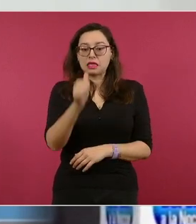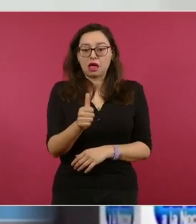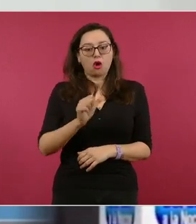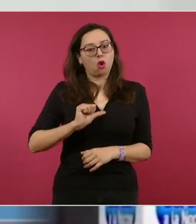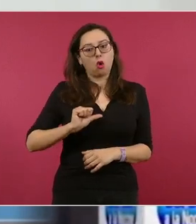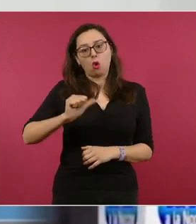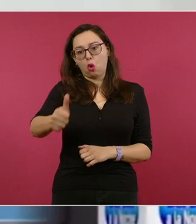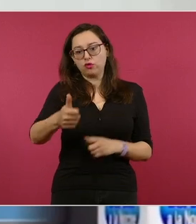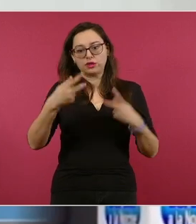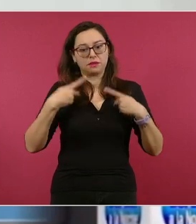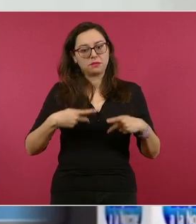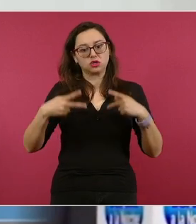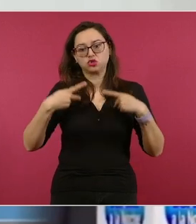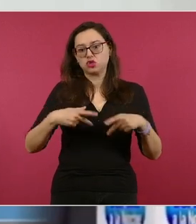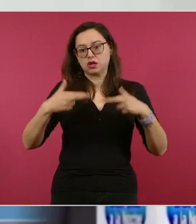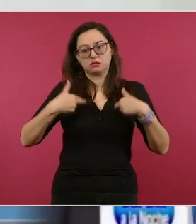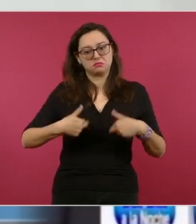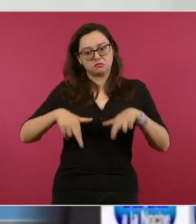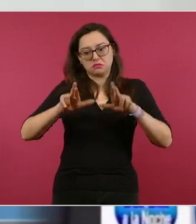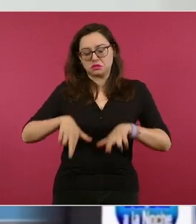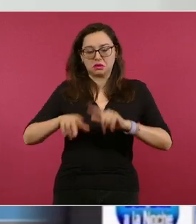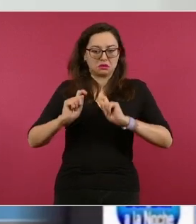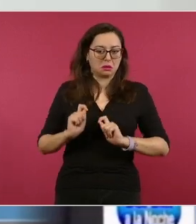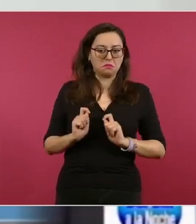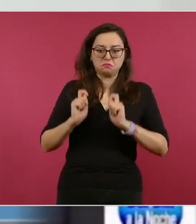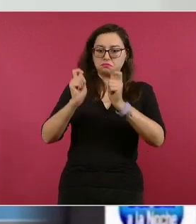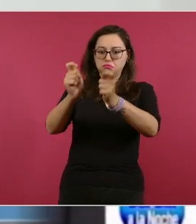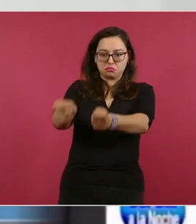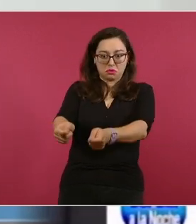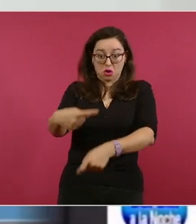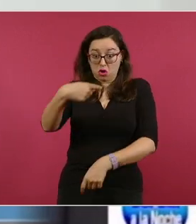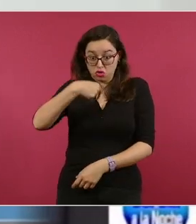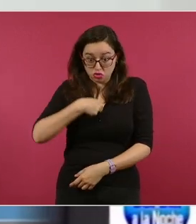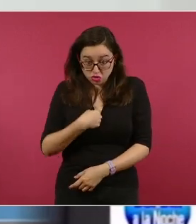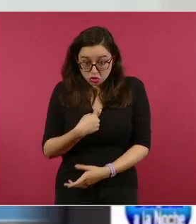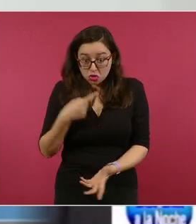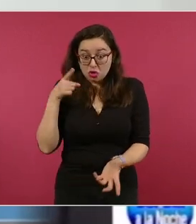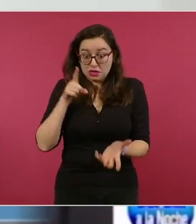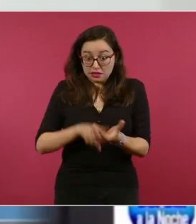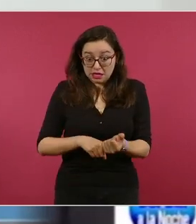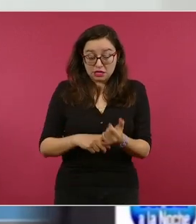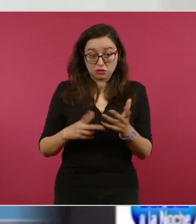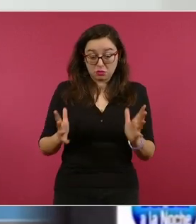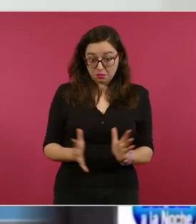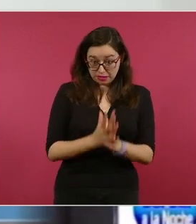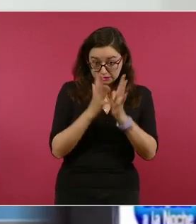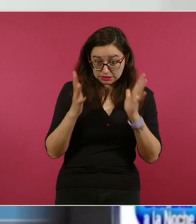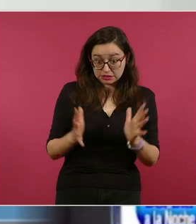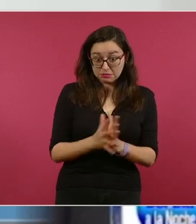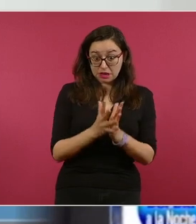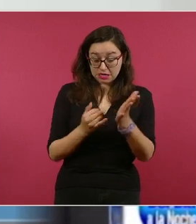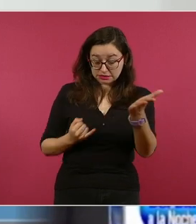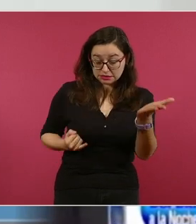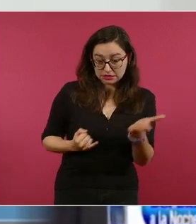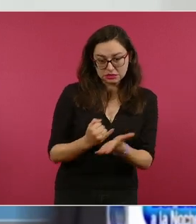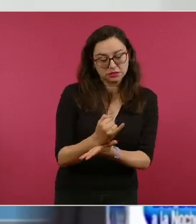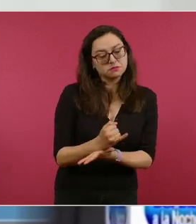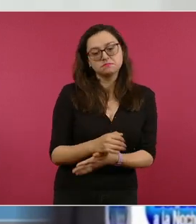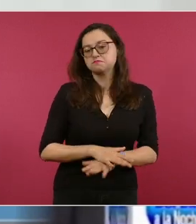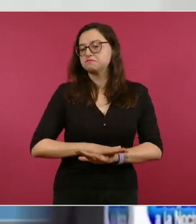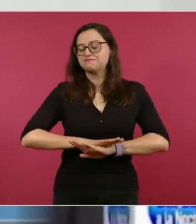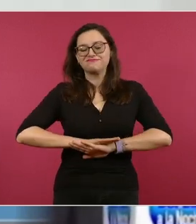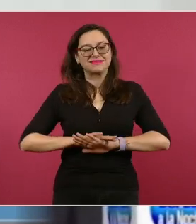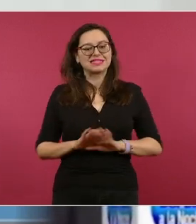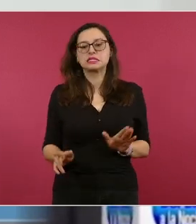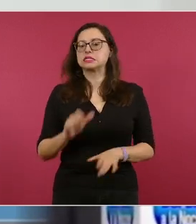un profesional ecuatoriano. Y no fui parte de la decisión, no fui parte de la ejecución y no fui